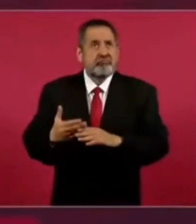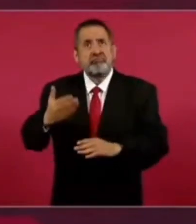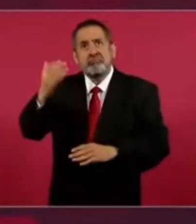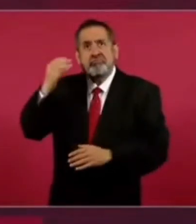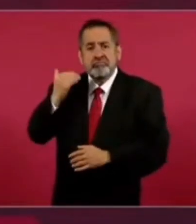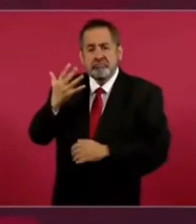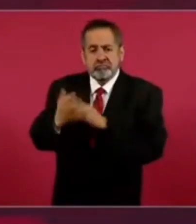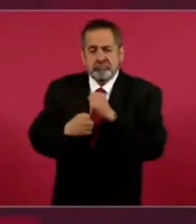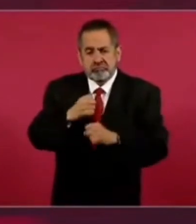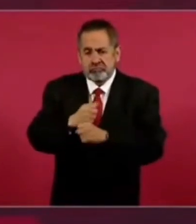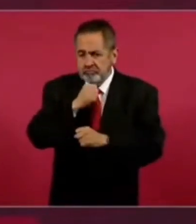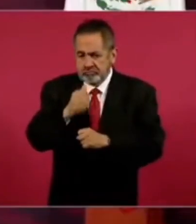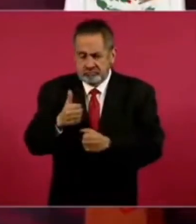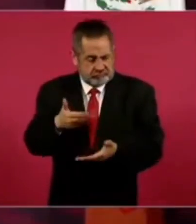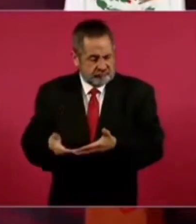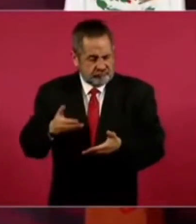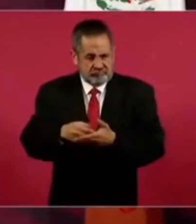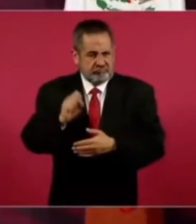años.